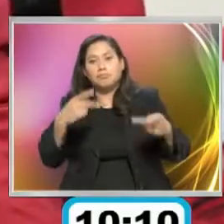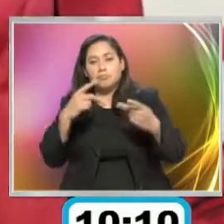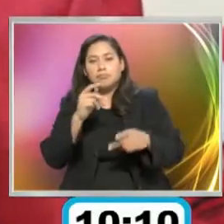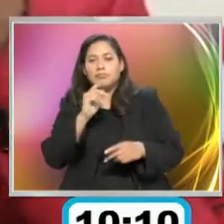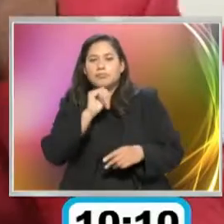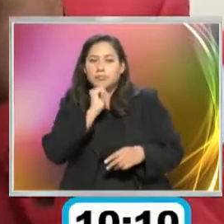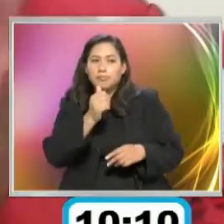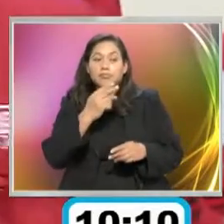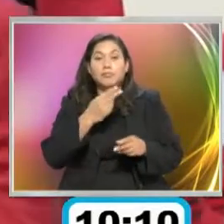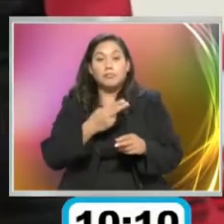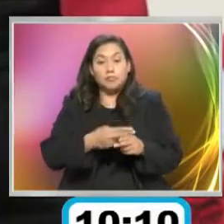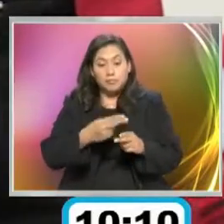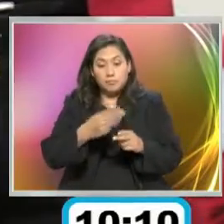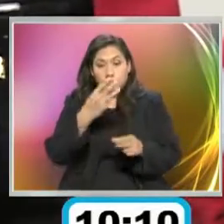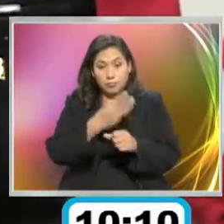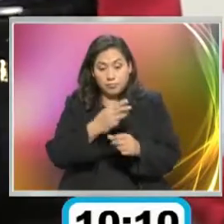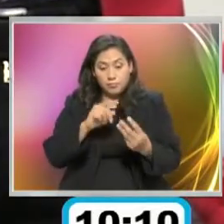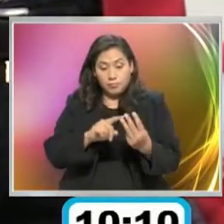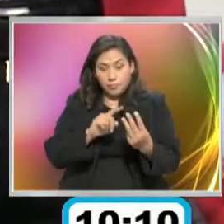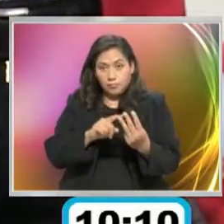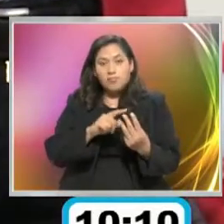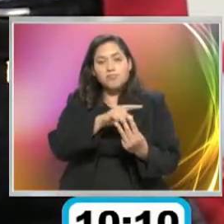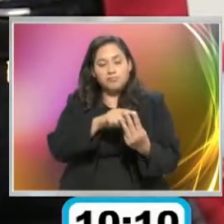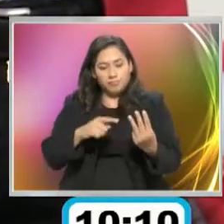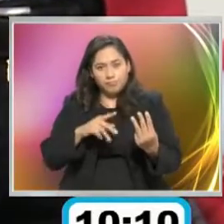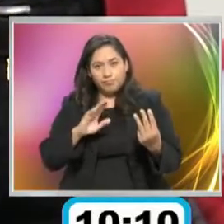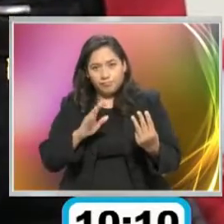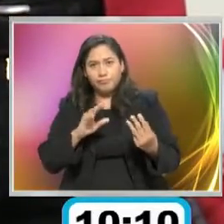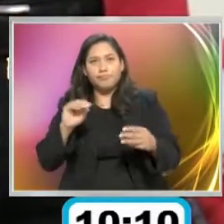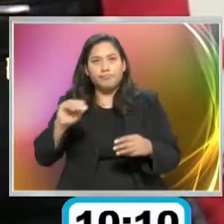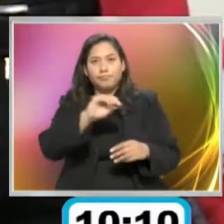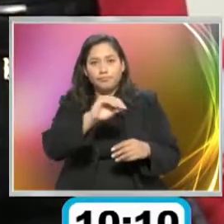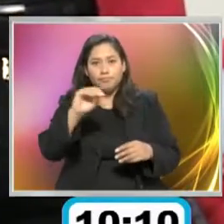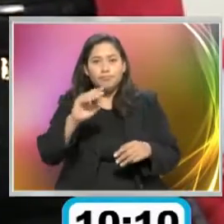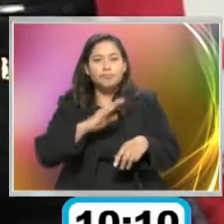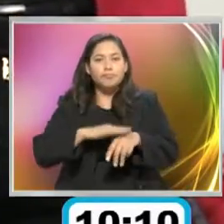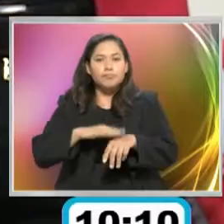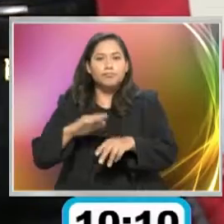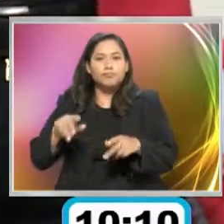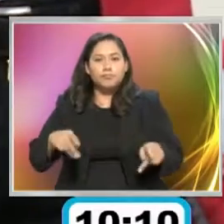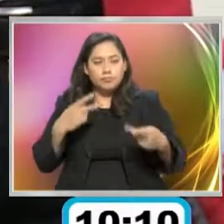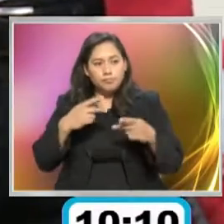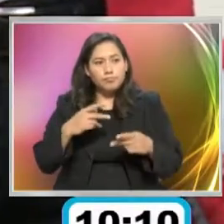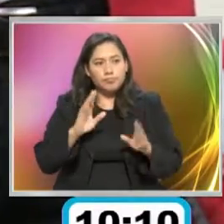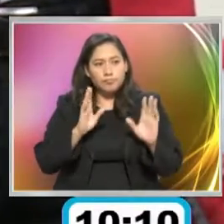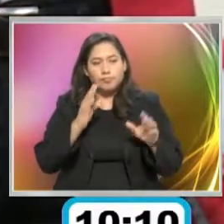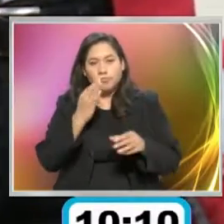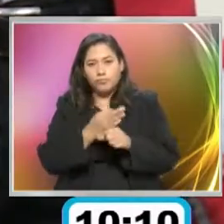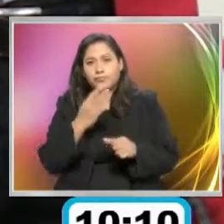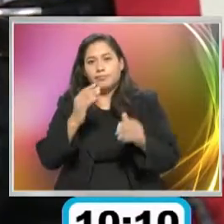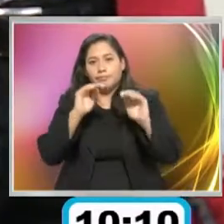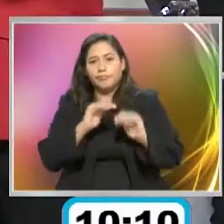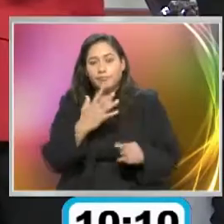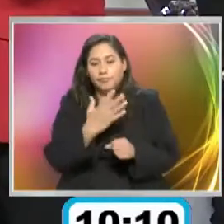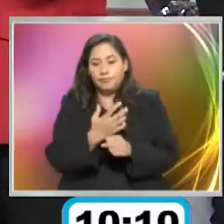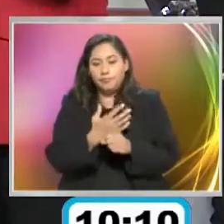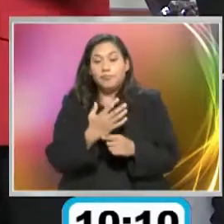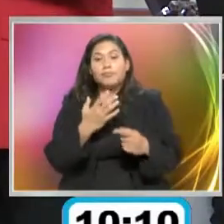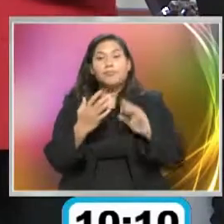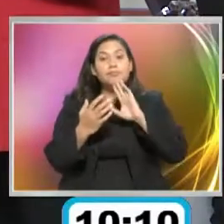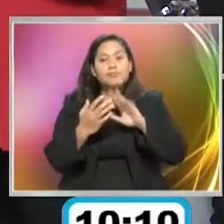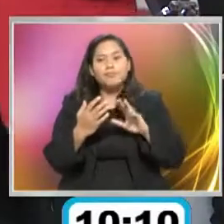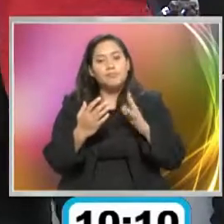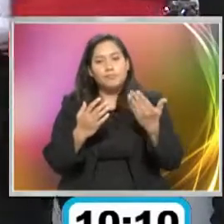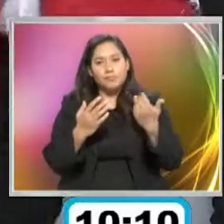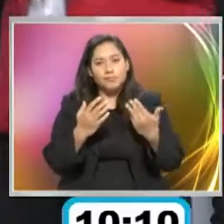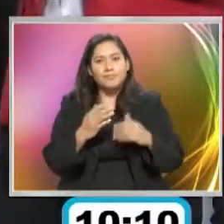hasta el tercer material. Empezamos con la promoción y pues bueno, vamos ya con la quinta, no hay quinto malo. No hay